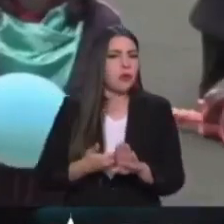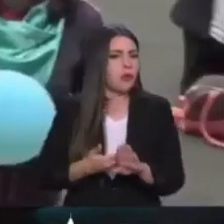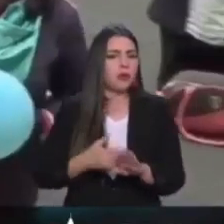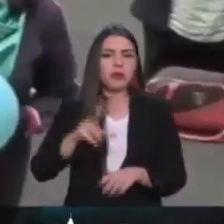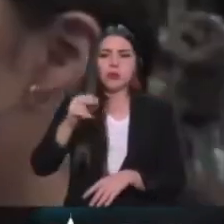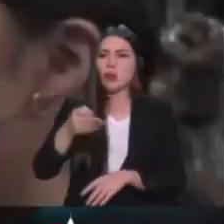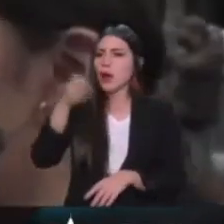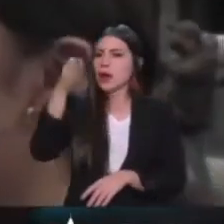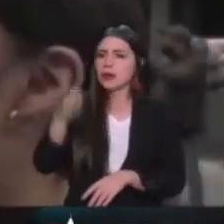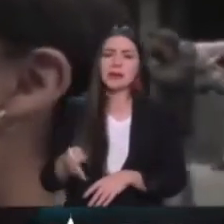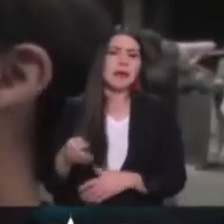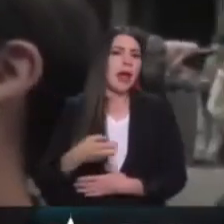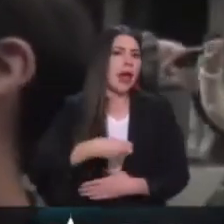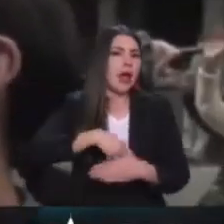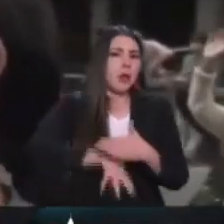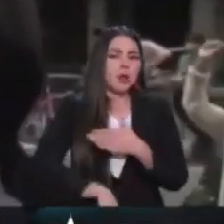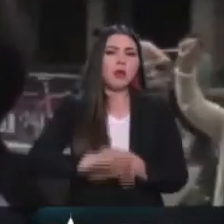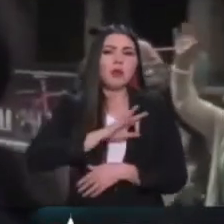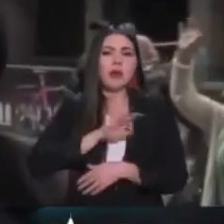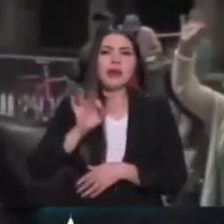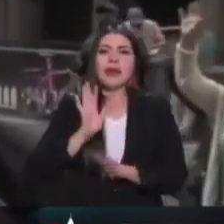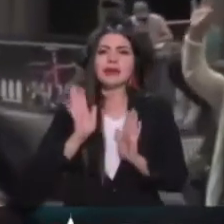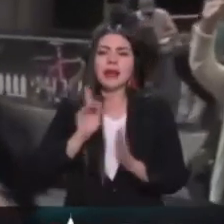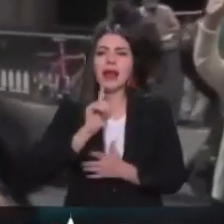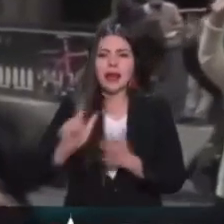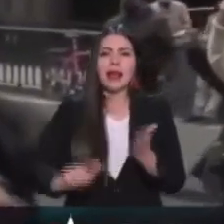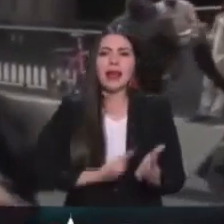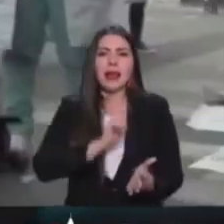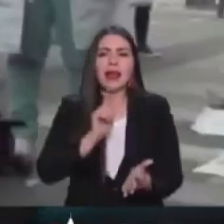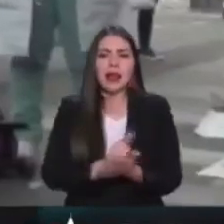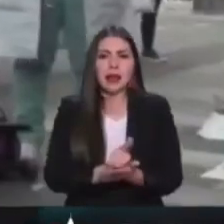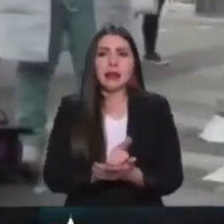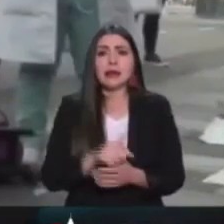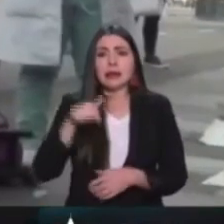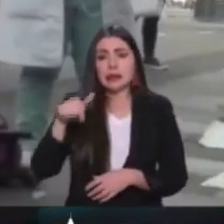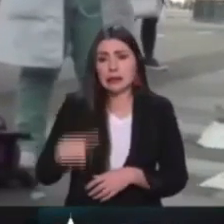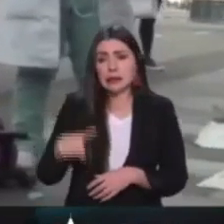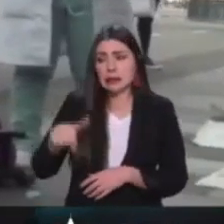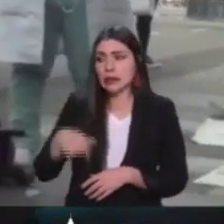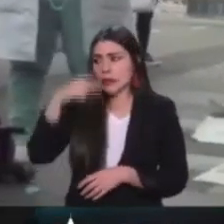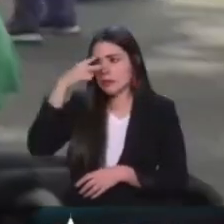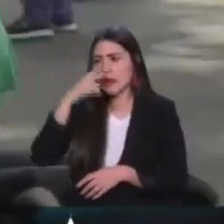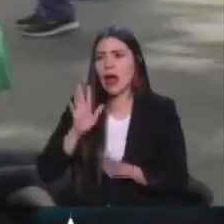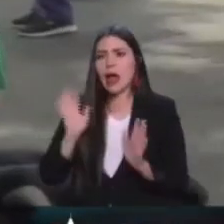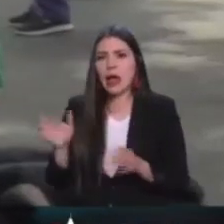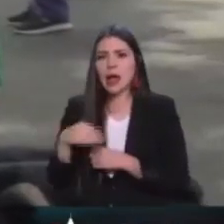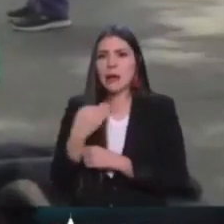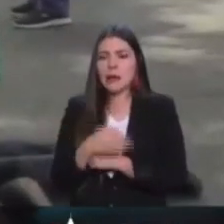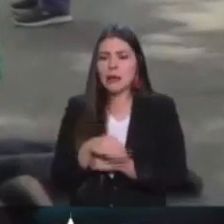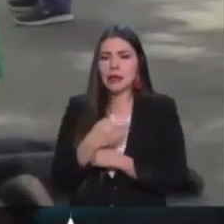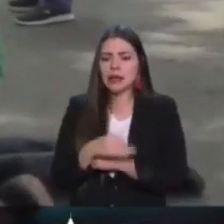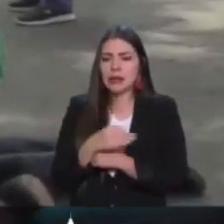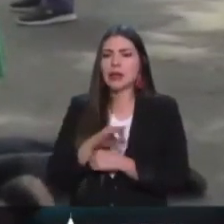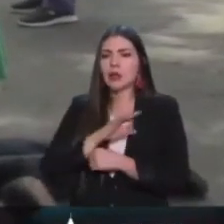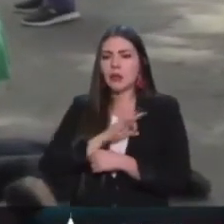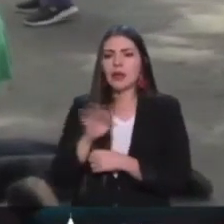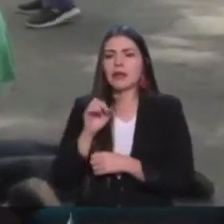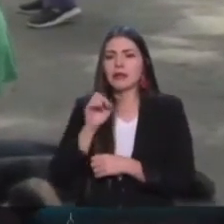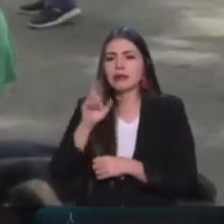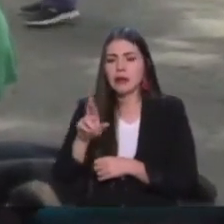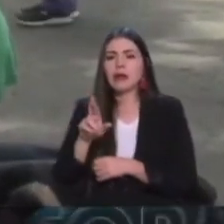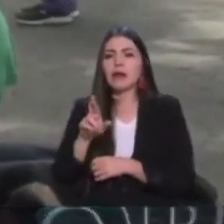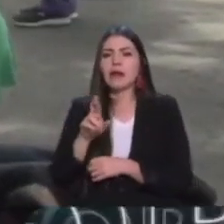cualquier caso, aunque finalmente en México ya estaba legalizado parcialmente, sobre todo en temas de